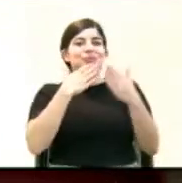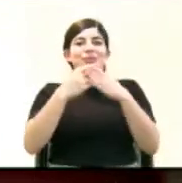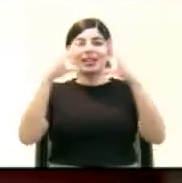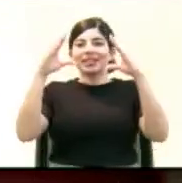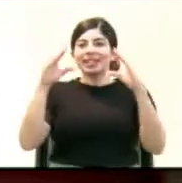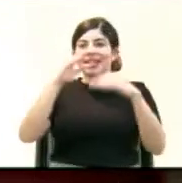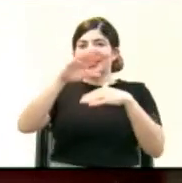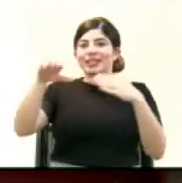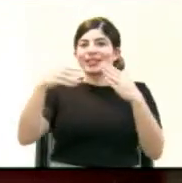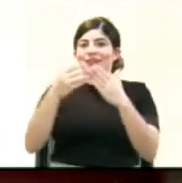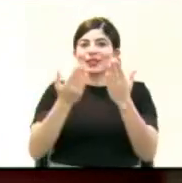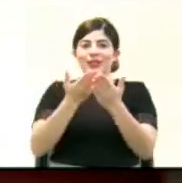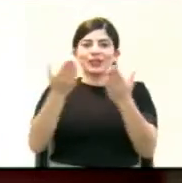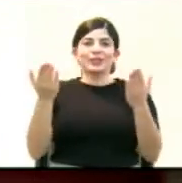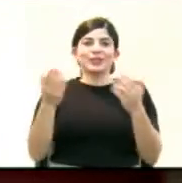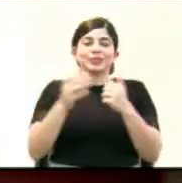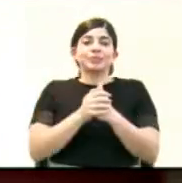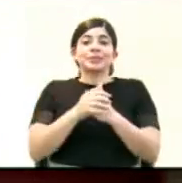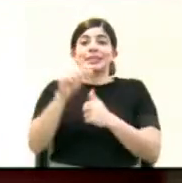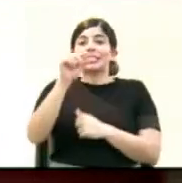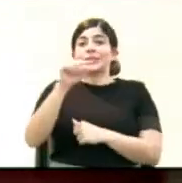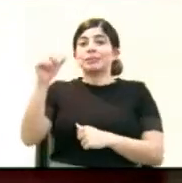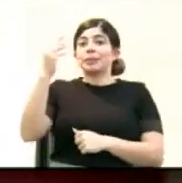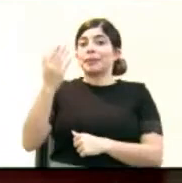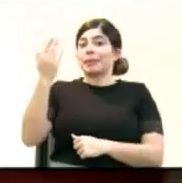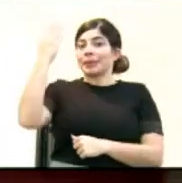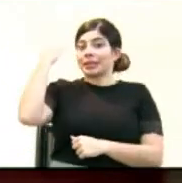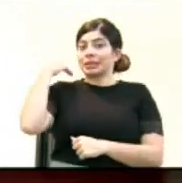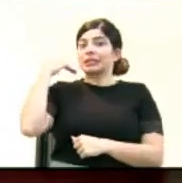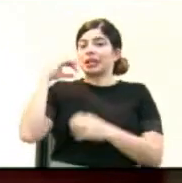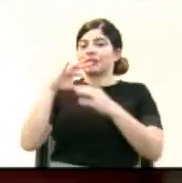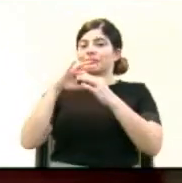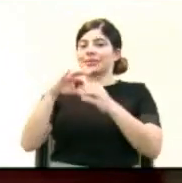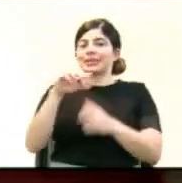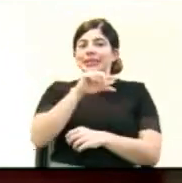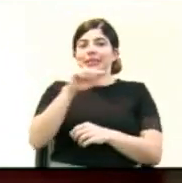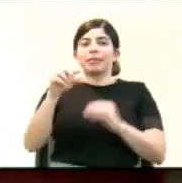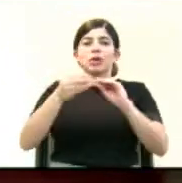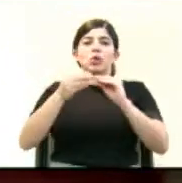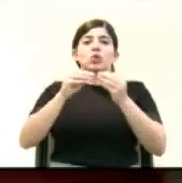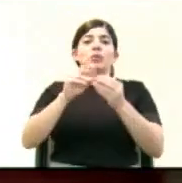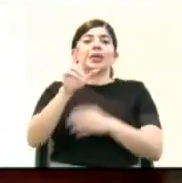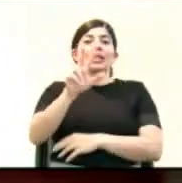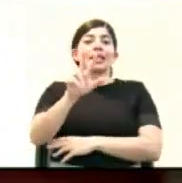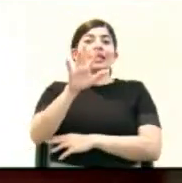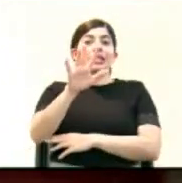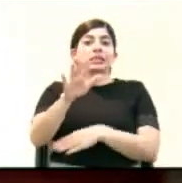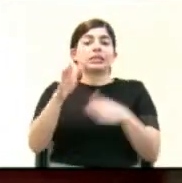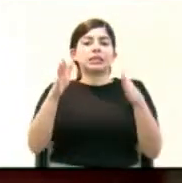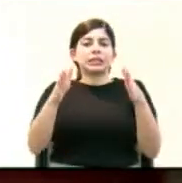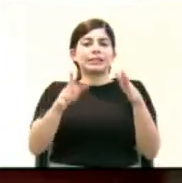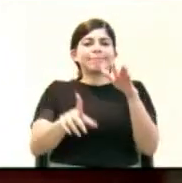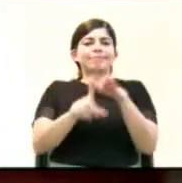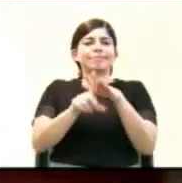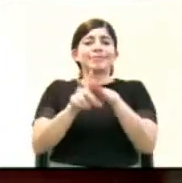a todos y todas. La semana pasada, que corresponde a la semana epidemiológica 35, se